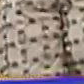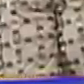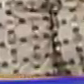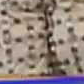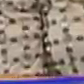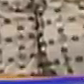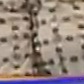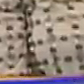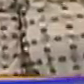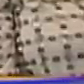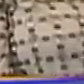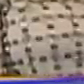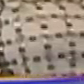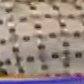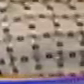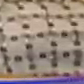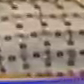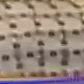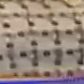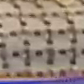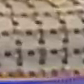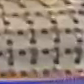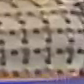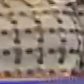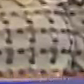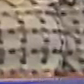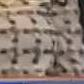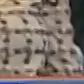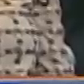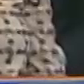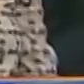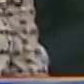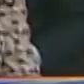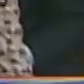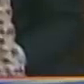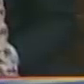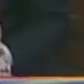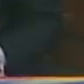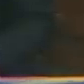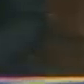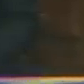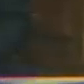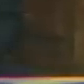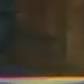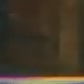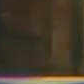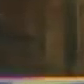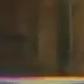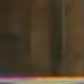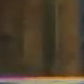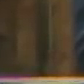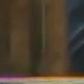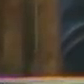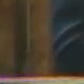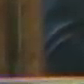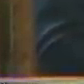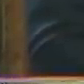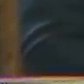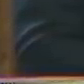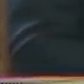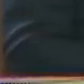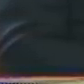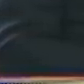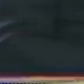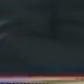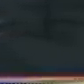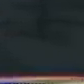de apoyo a la República Bolivariana de Venezuela, condenando el bloqueo y las medidas coercitivas y unilaterales contra nuestro país. La